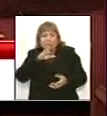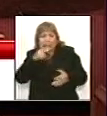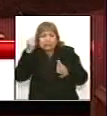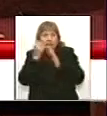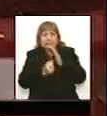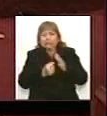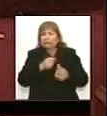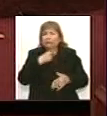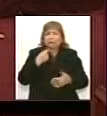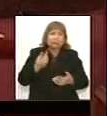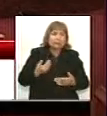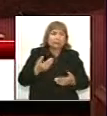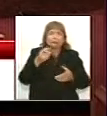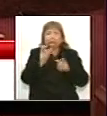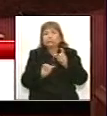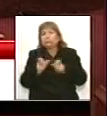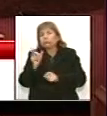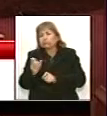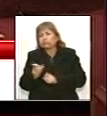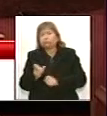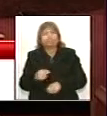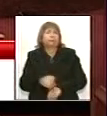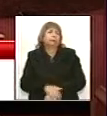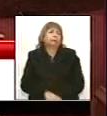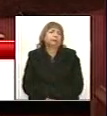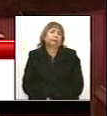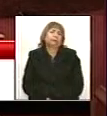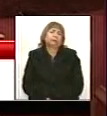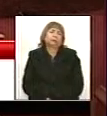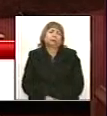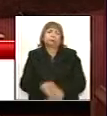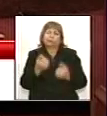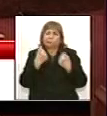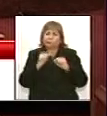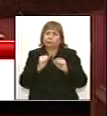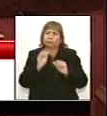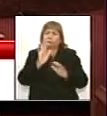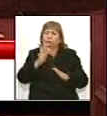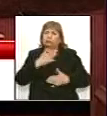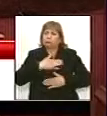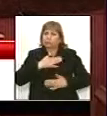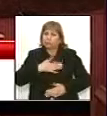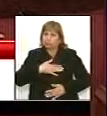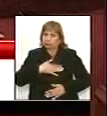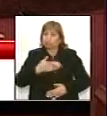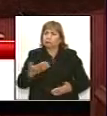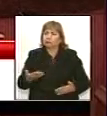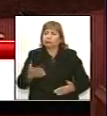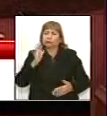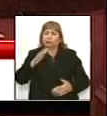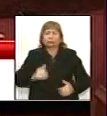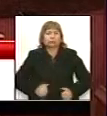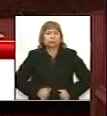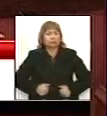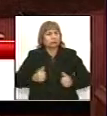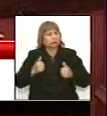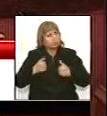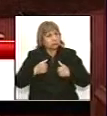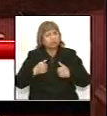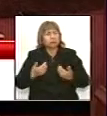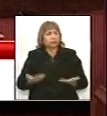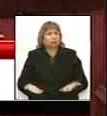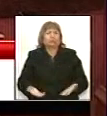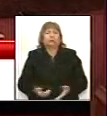delictivos, los ciudadanos atentan contra su integridad física, contra su vida.